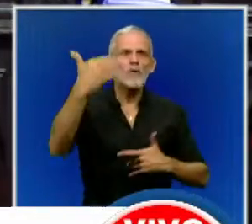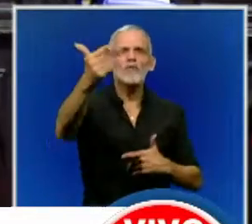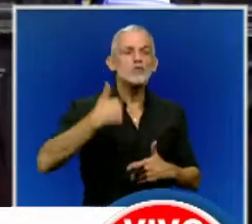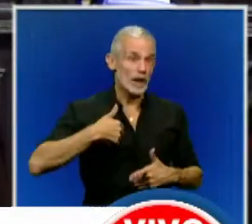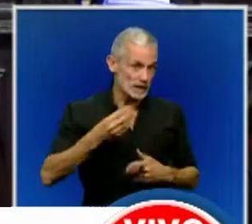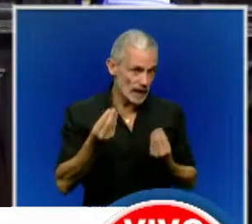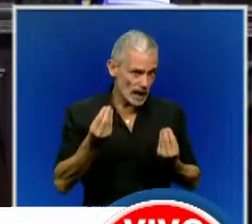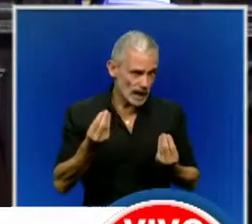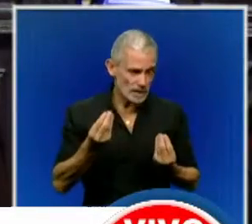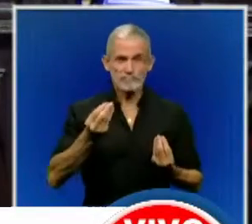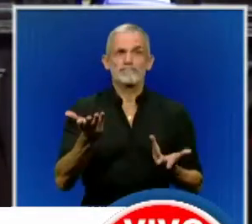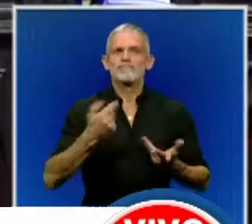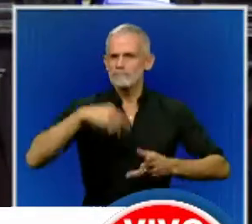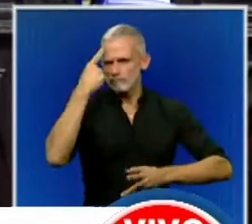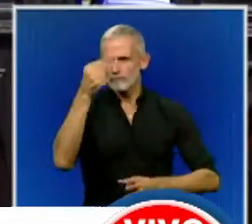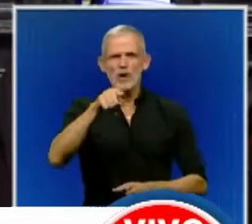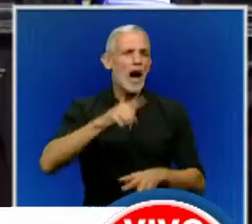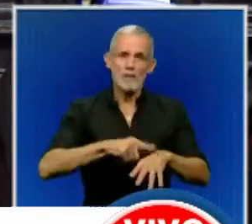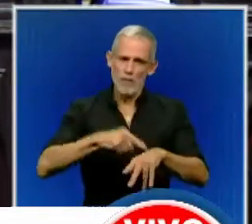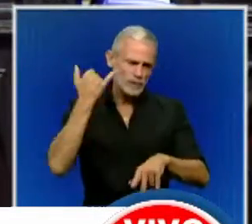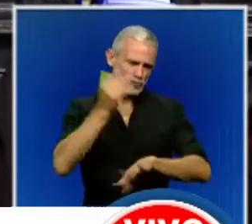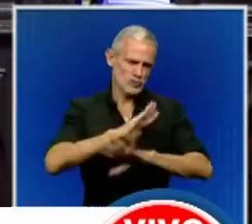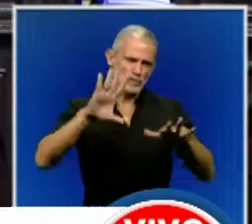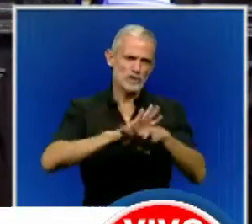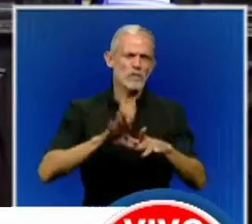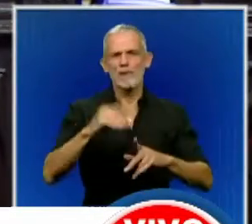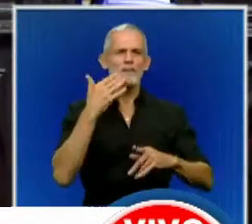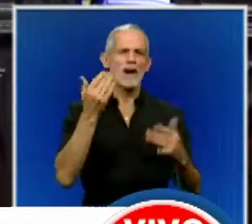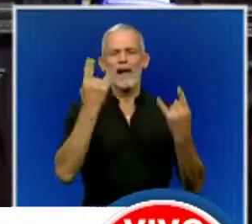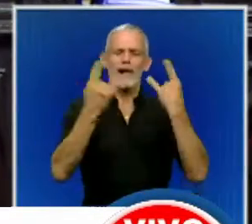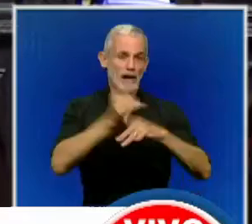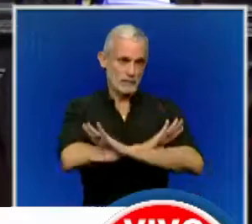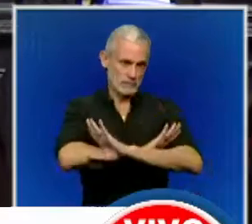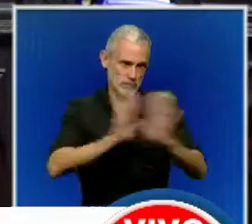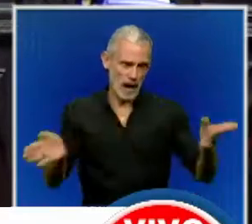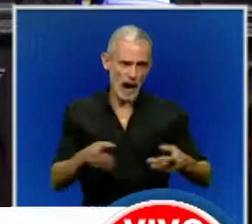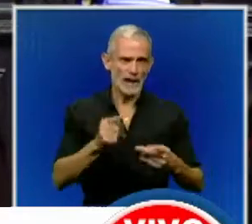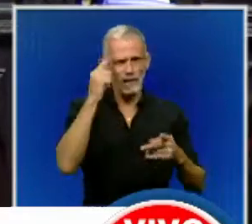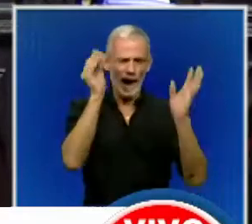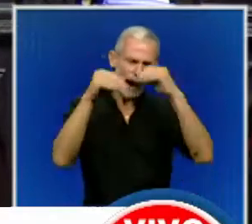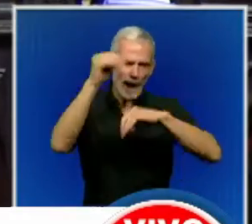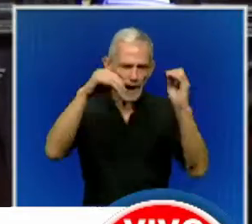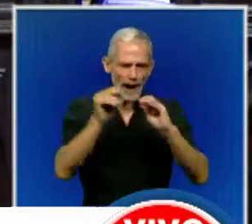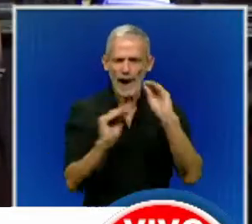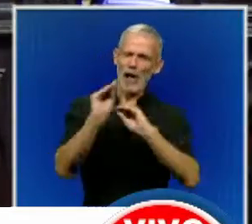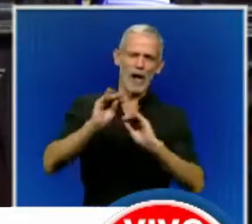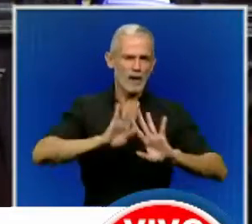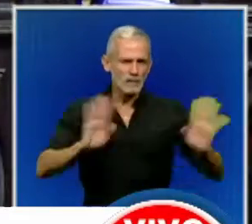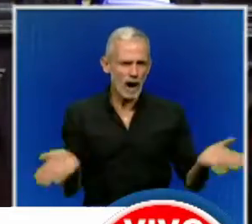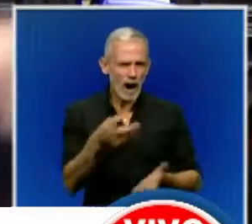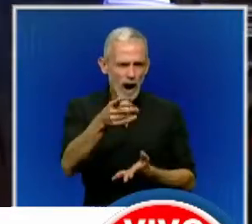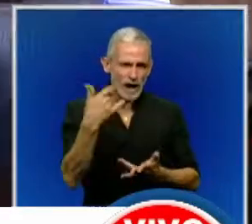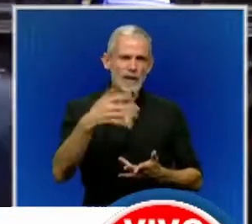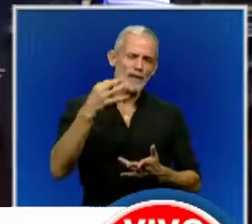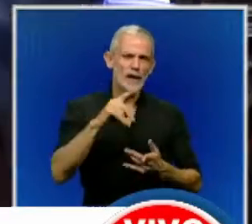de la Argentina. Entonces me parece que es hora de que nos dejemos de macanear, que nos dejemos de inventar argumentos, que nos dejemos